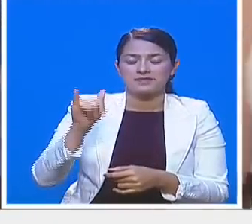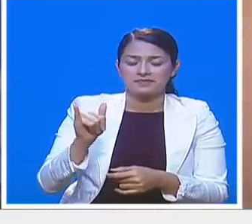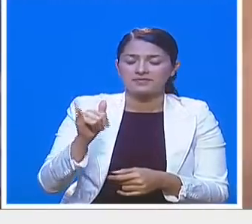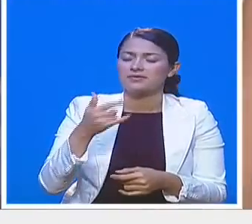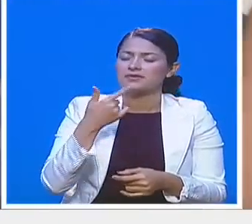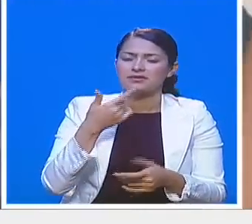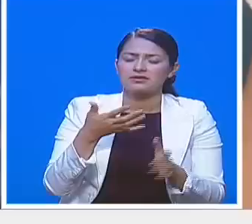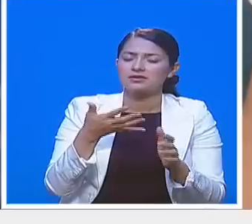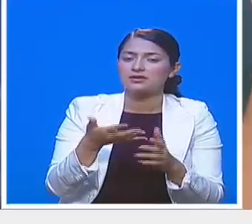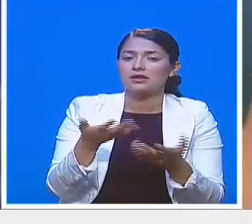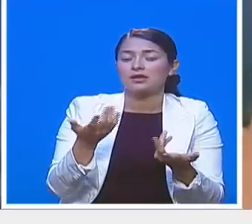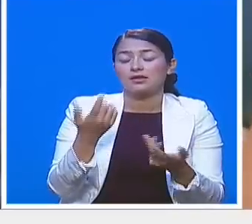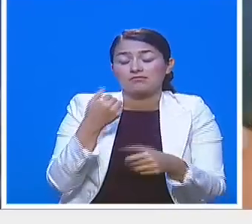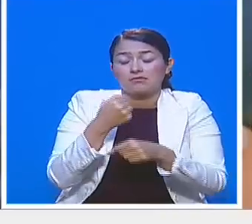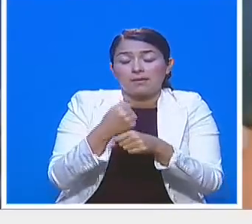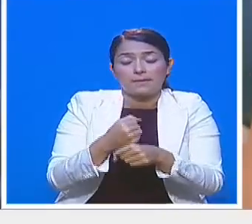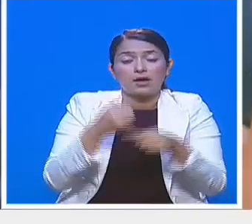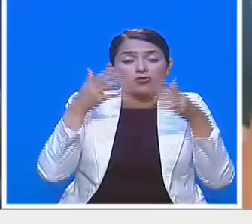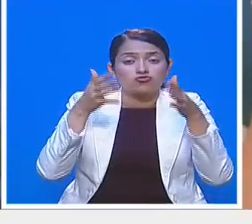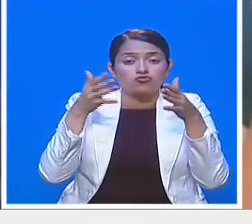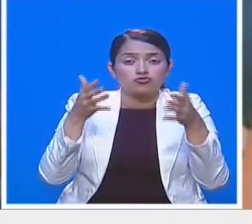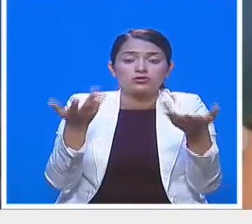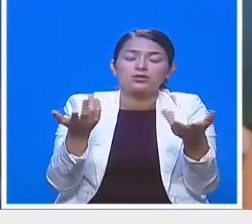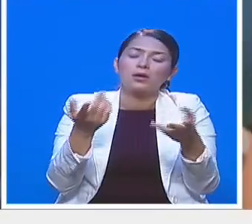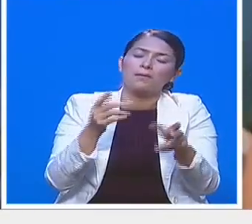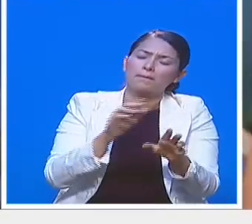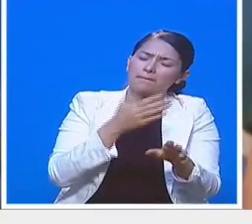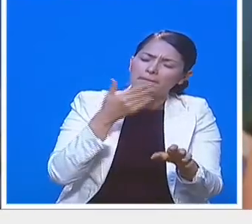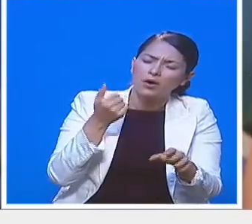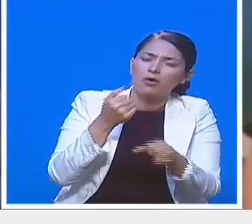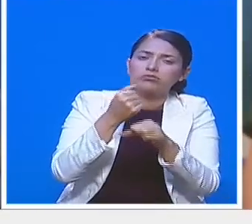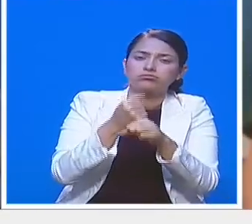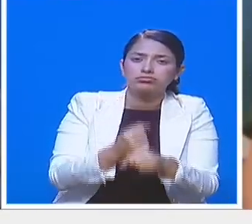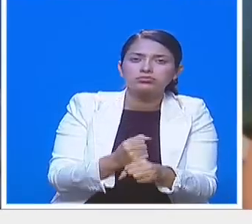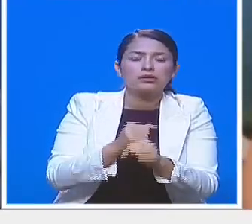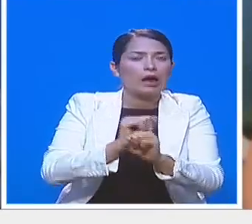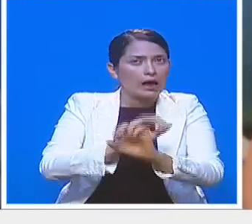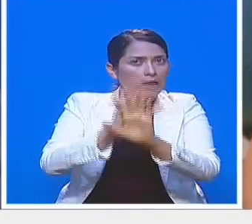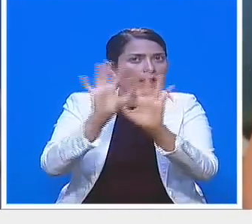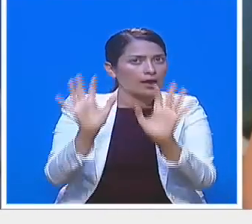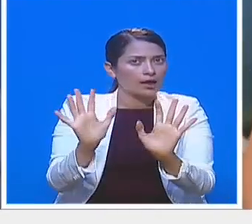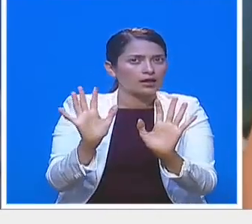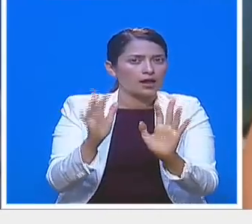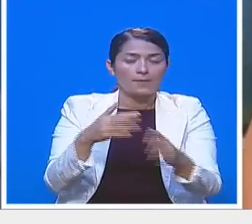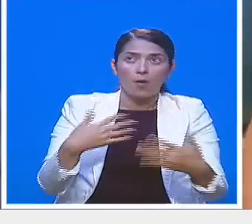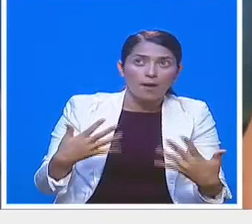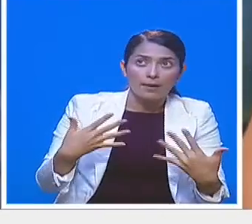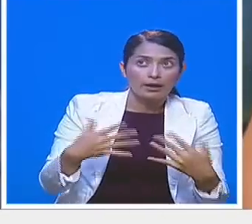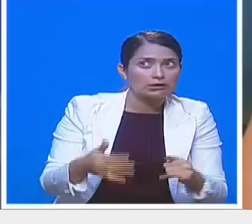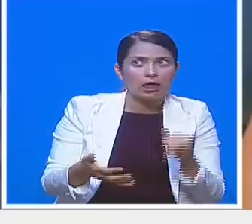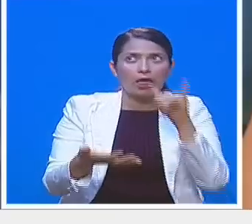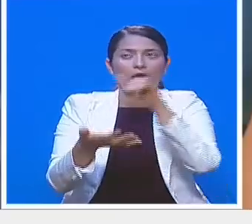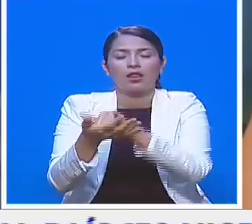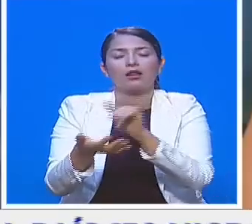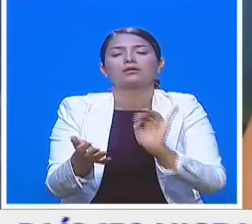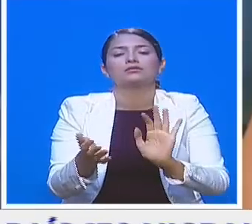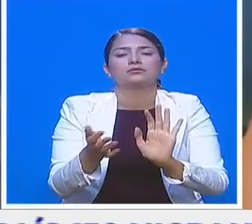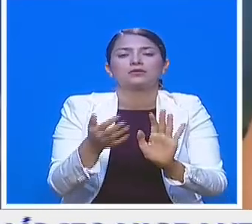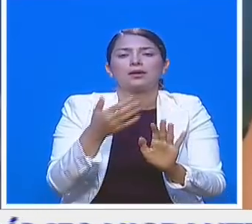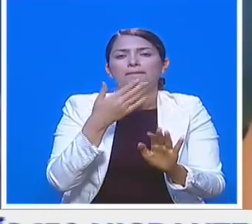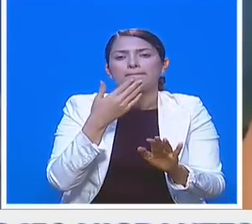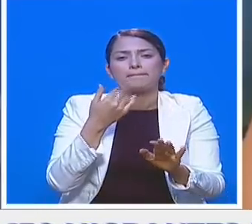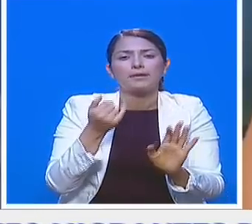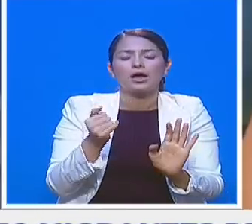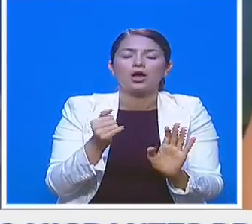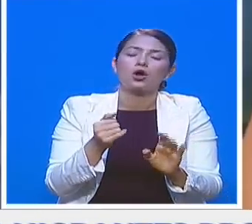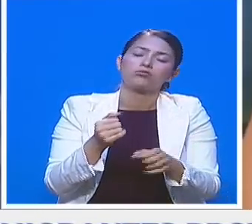los momentos la recomendación para los viajeros es esperar a que haya mayor información, y si no es urgente el viaje que tienen que realizar a